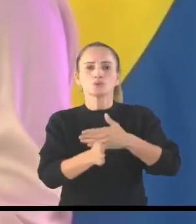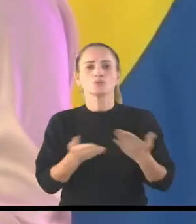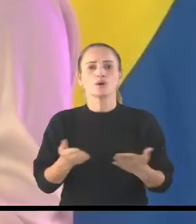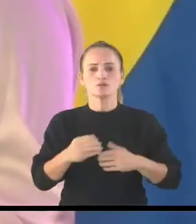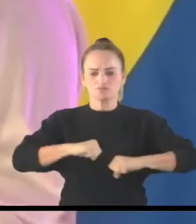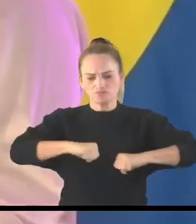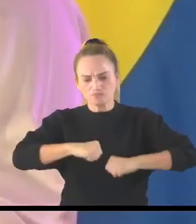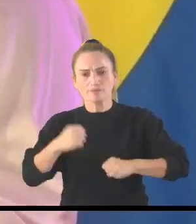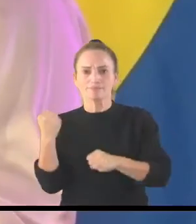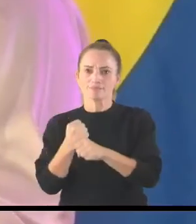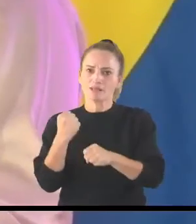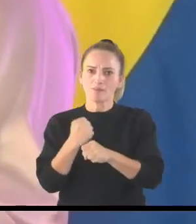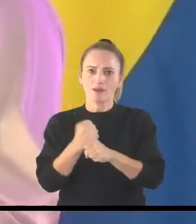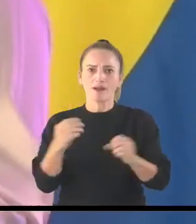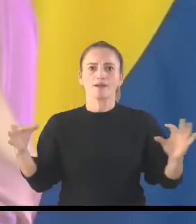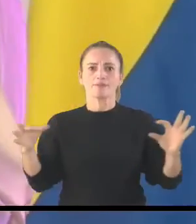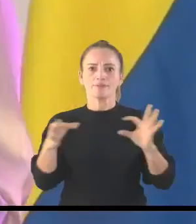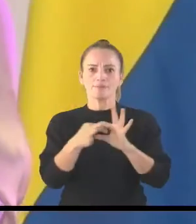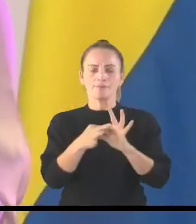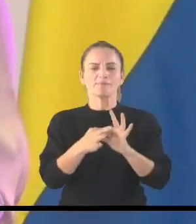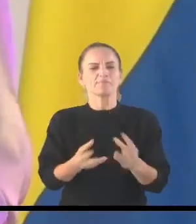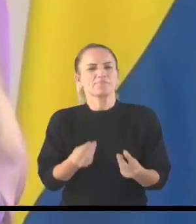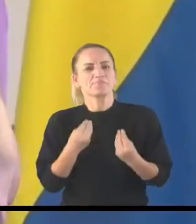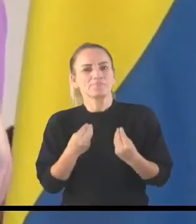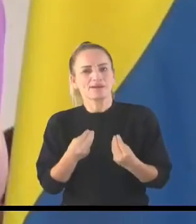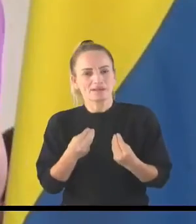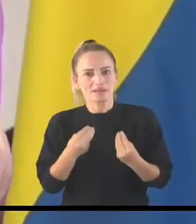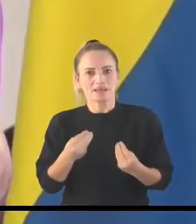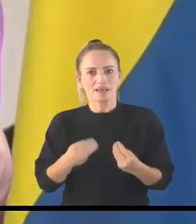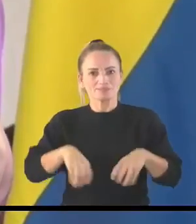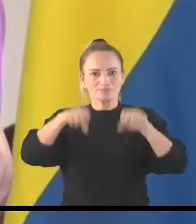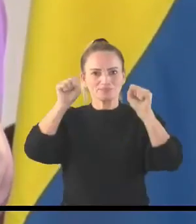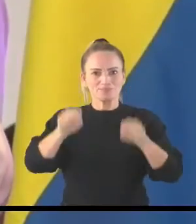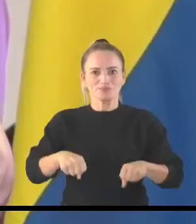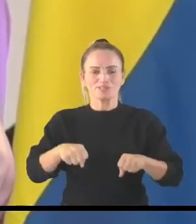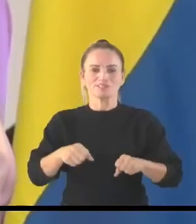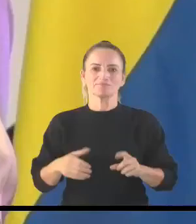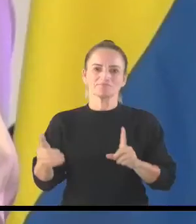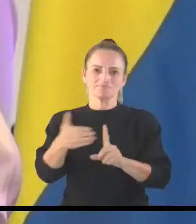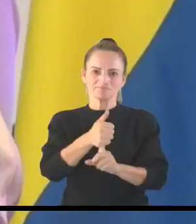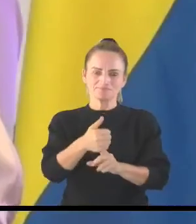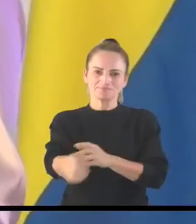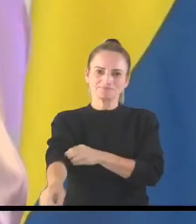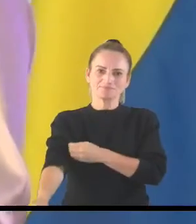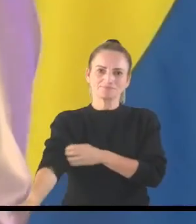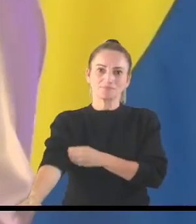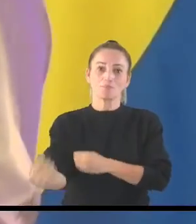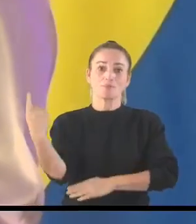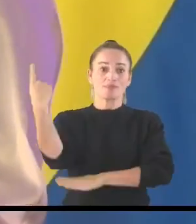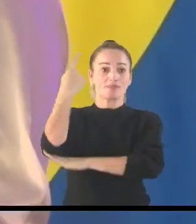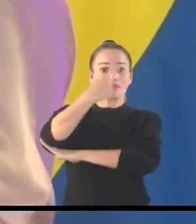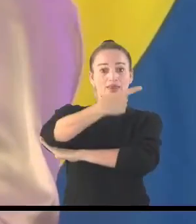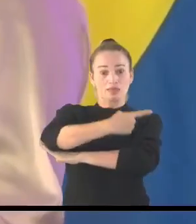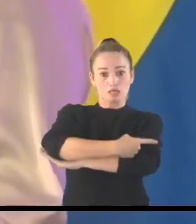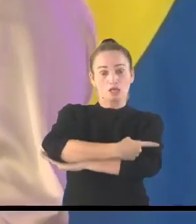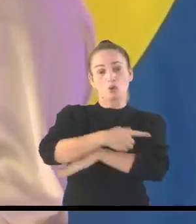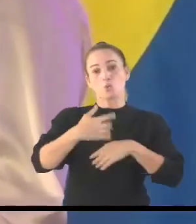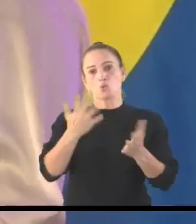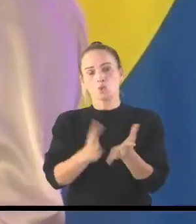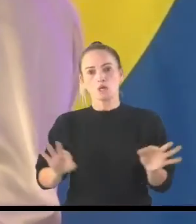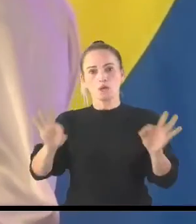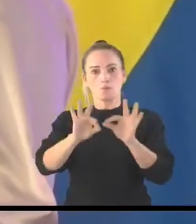entonces trabajando de manera articulada para que ello sea posible. Este día es un día